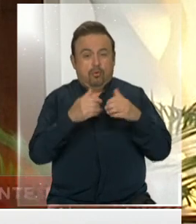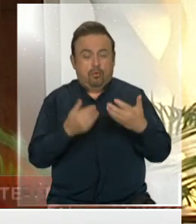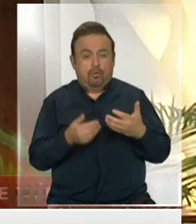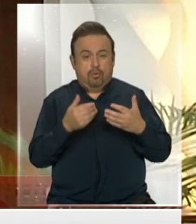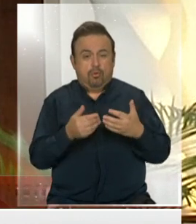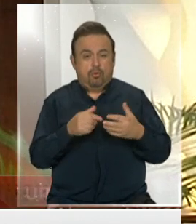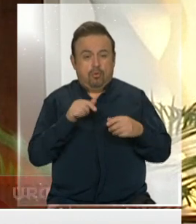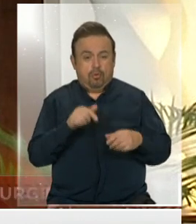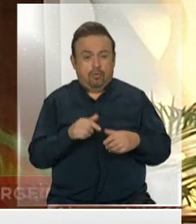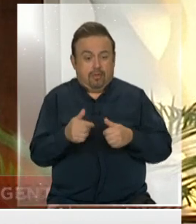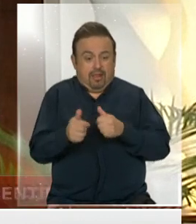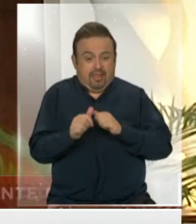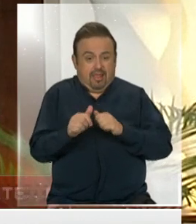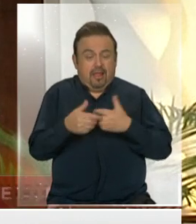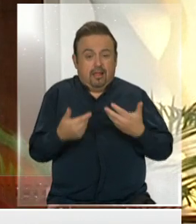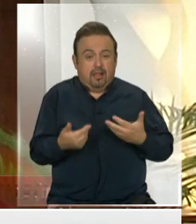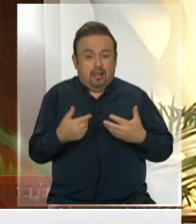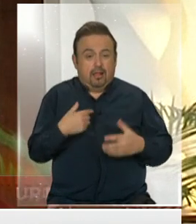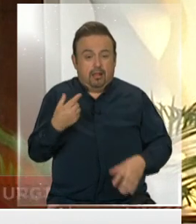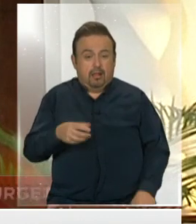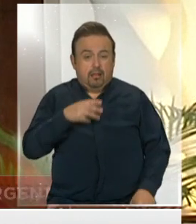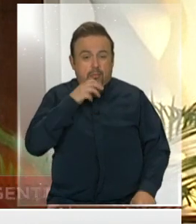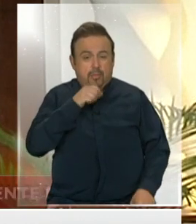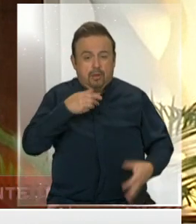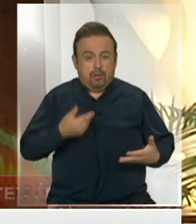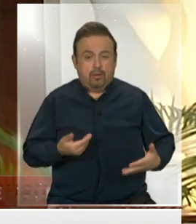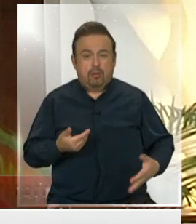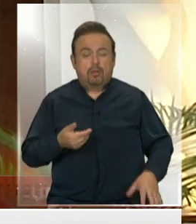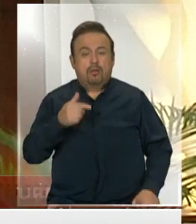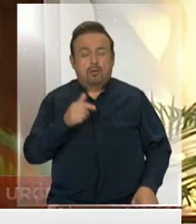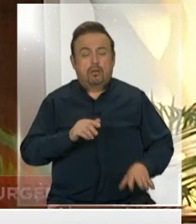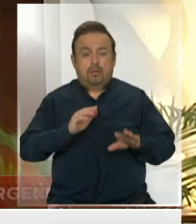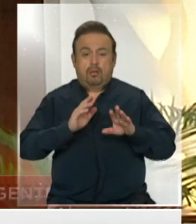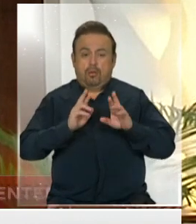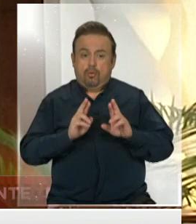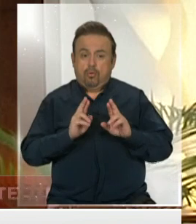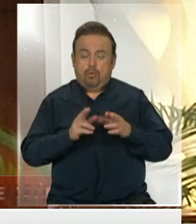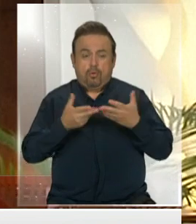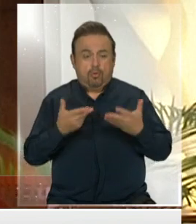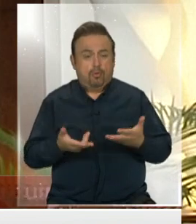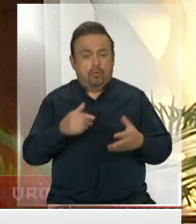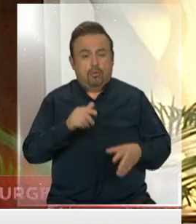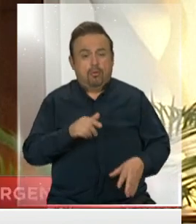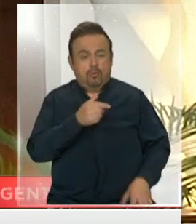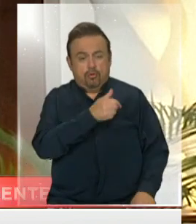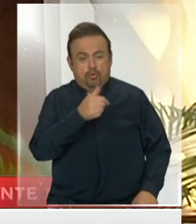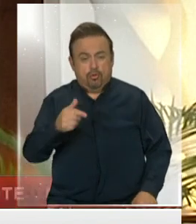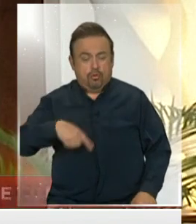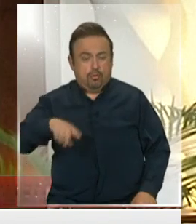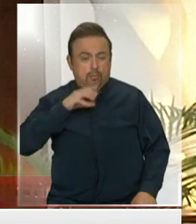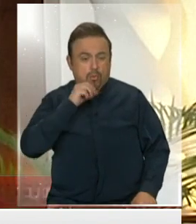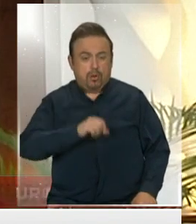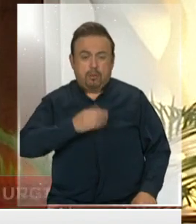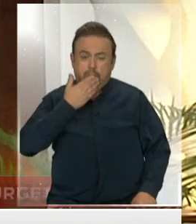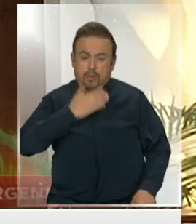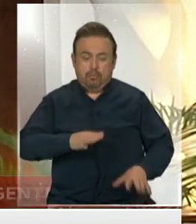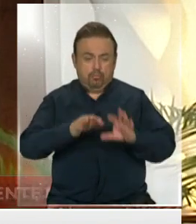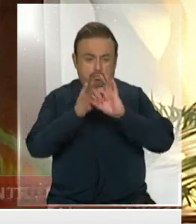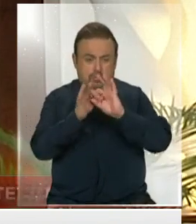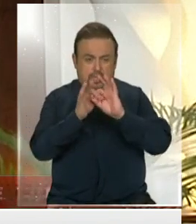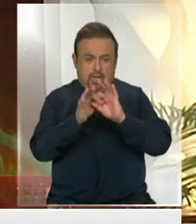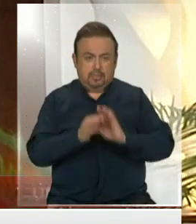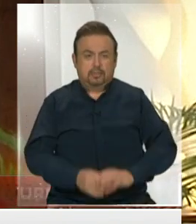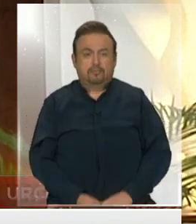este reto que el Perú nos ha puesto. Y espero lo mejor para todos los peruanos. Muchas gracias.